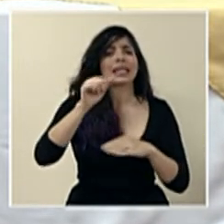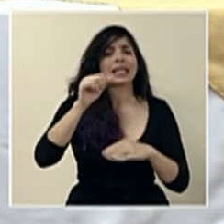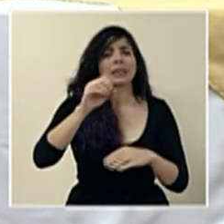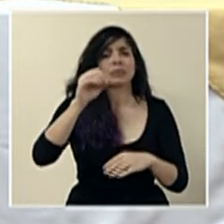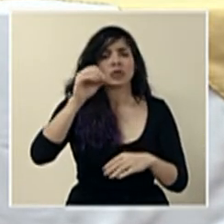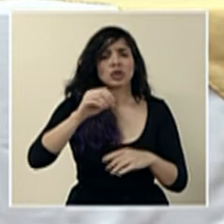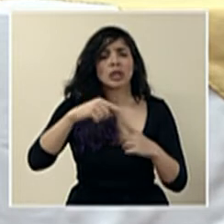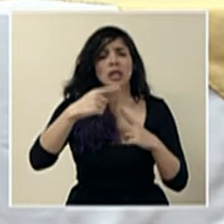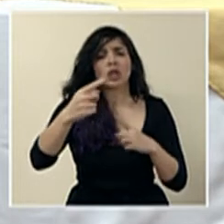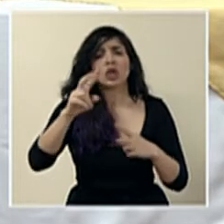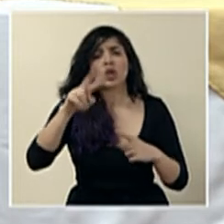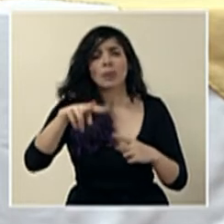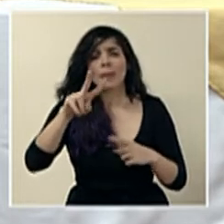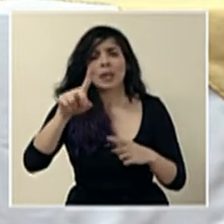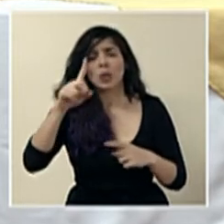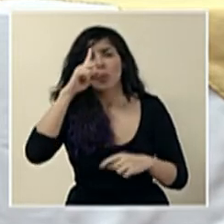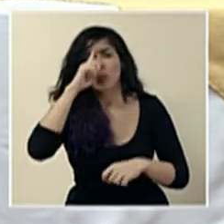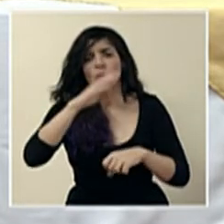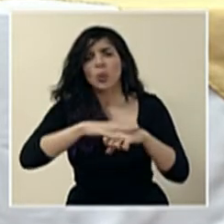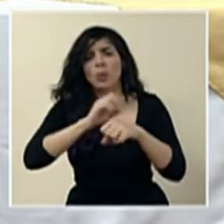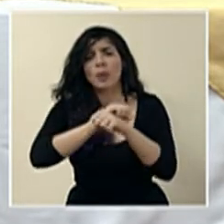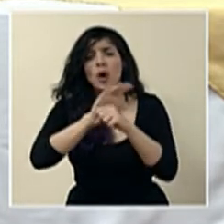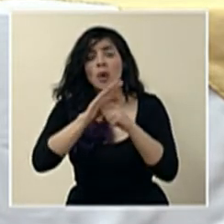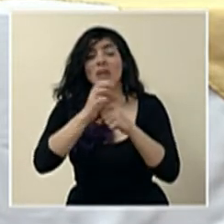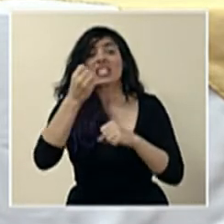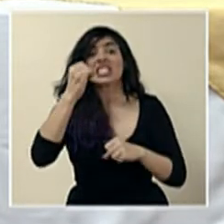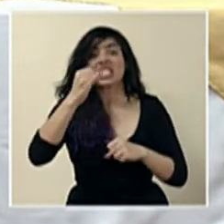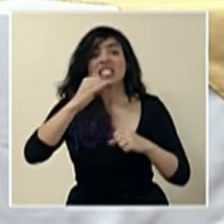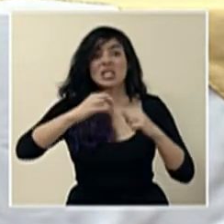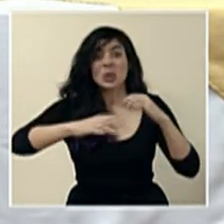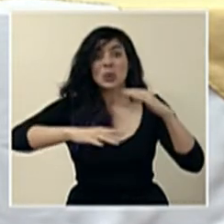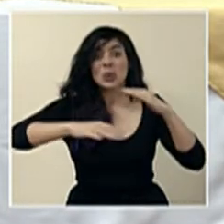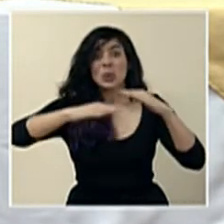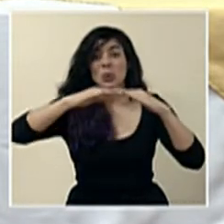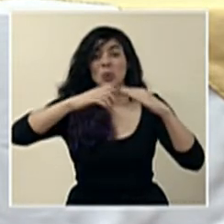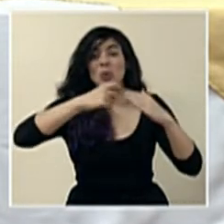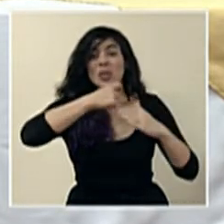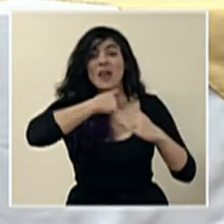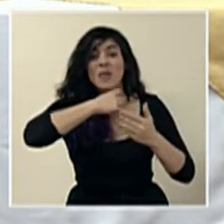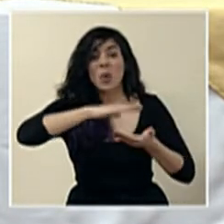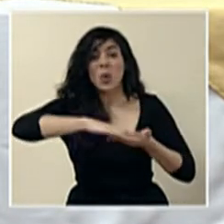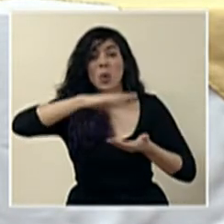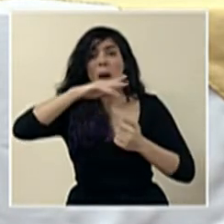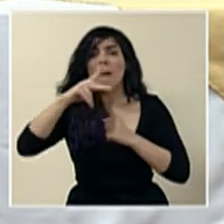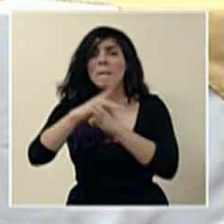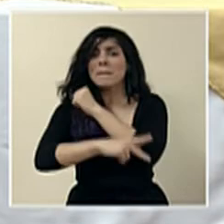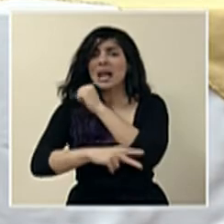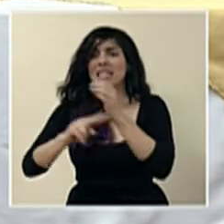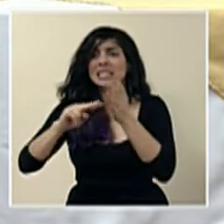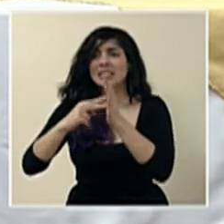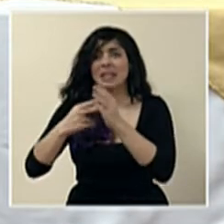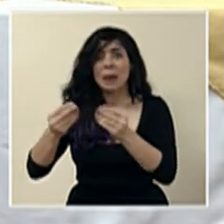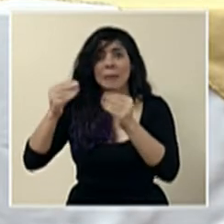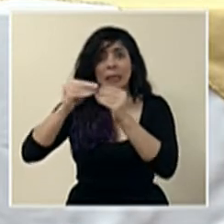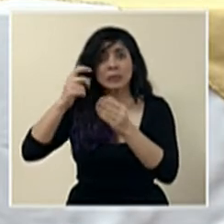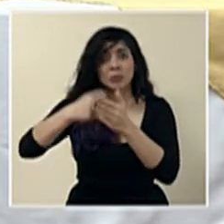el 2021 como consecuencia del COVID. Si se llega a esos niveles de déficit fiscal, ¿el país apostaría por más